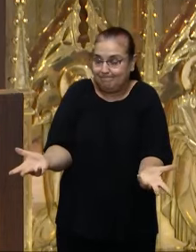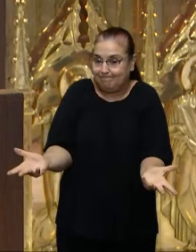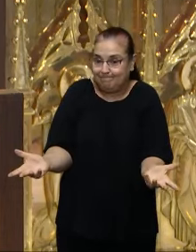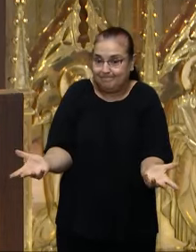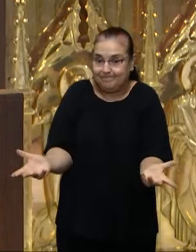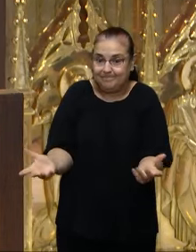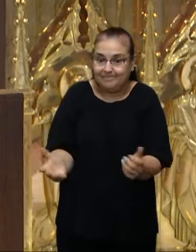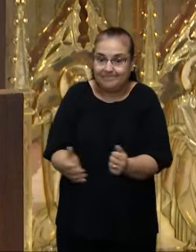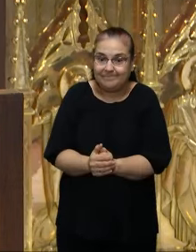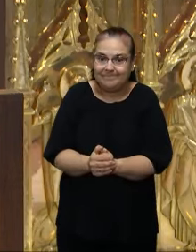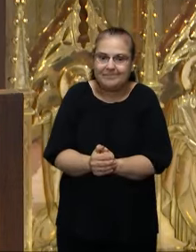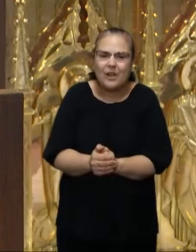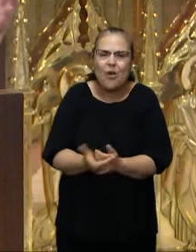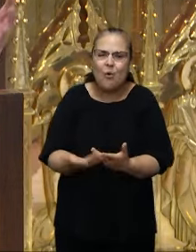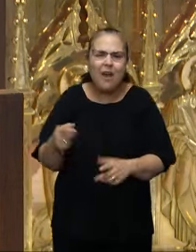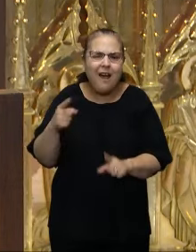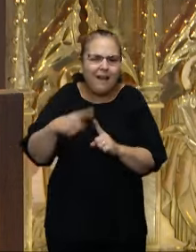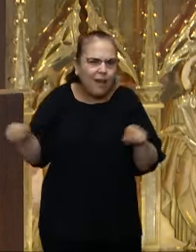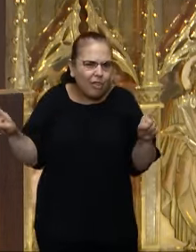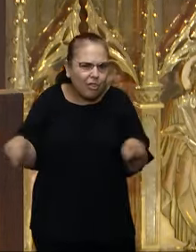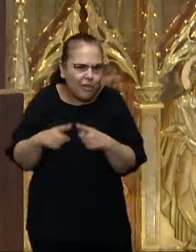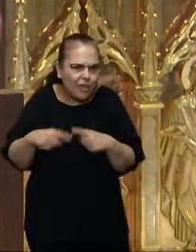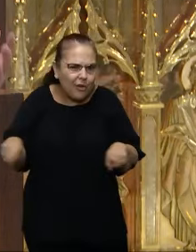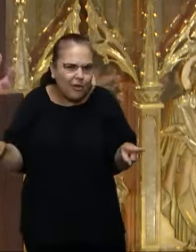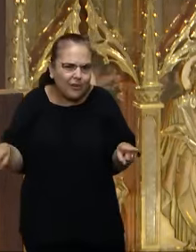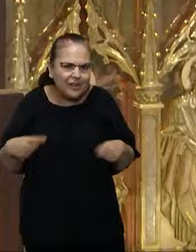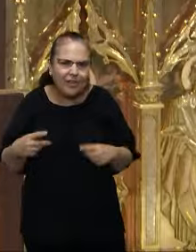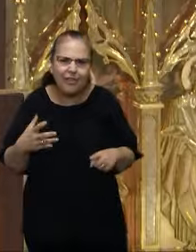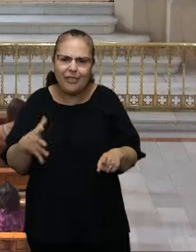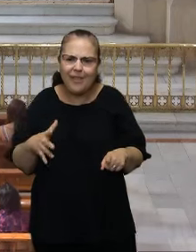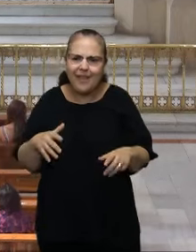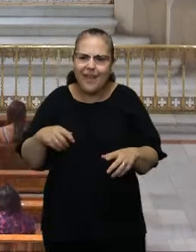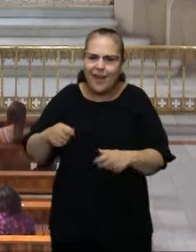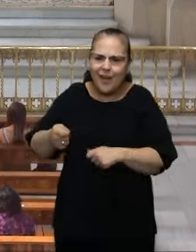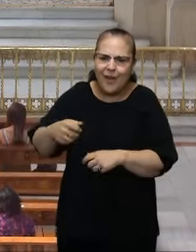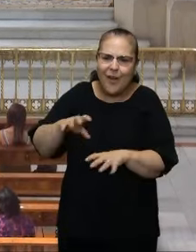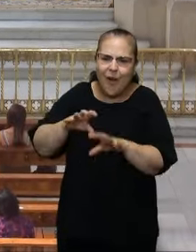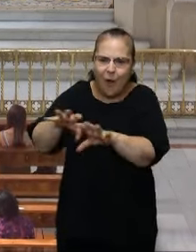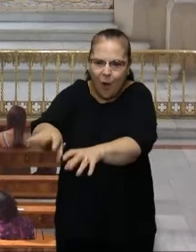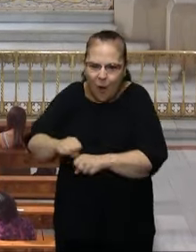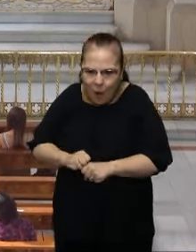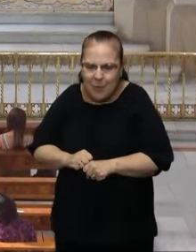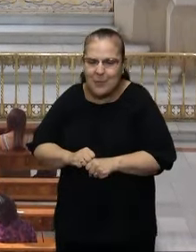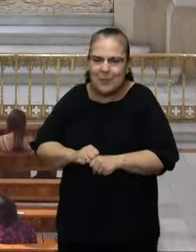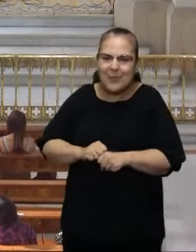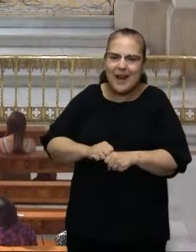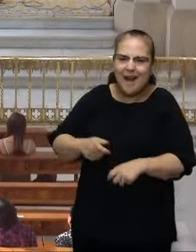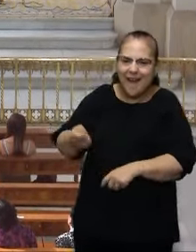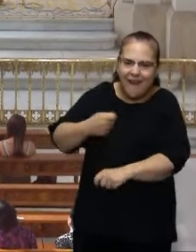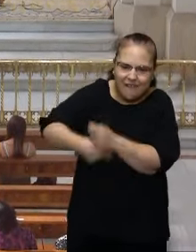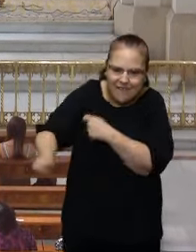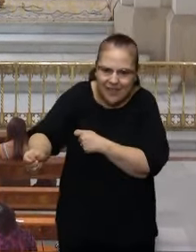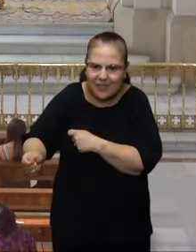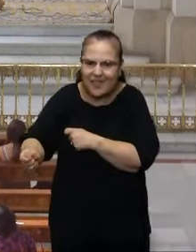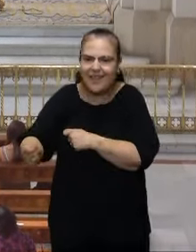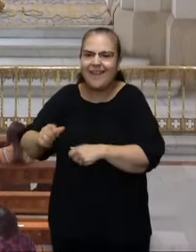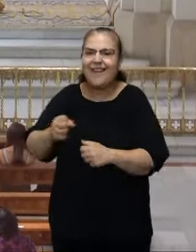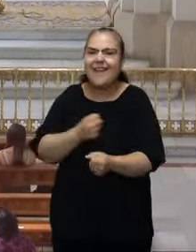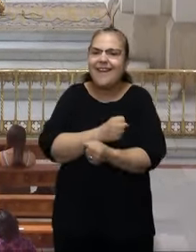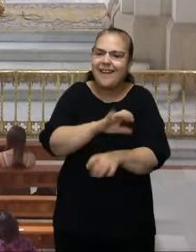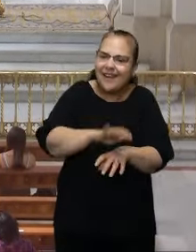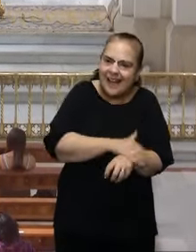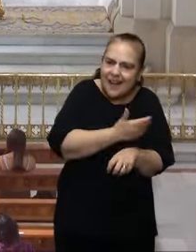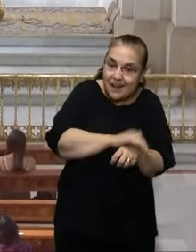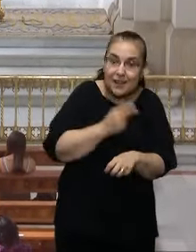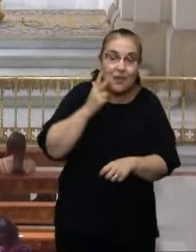No hay por ahí una vieja copla o una canción que dice que ni se compra ni se vende el cariño verdadero. Pues eso, la salvación no se